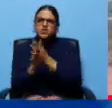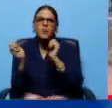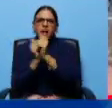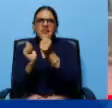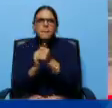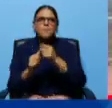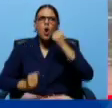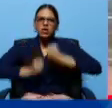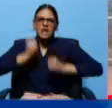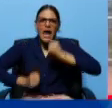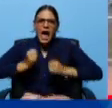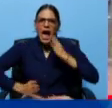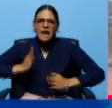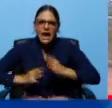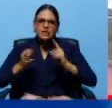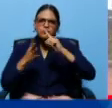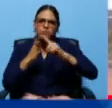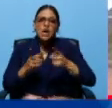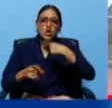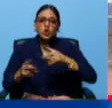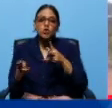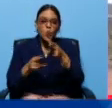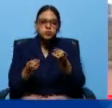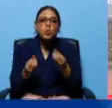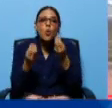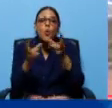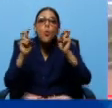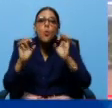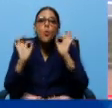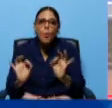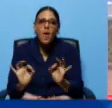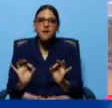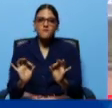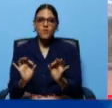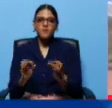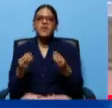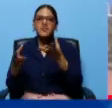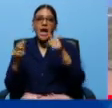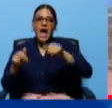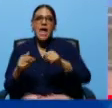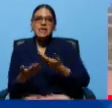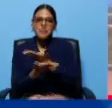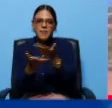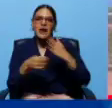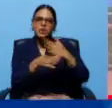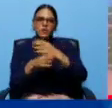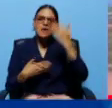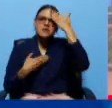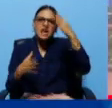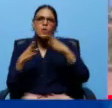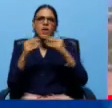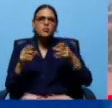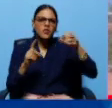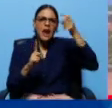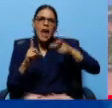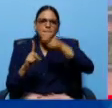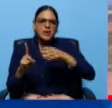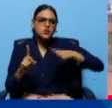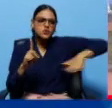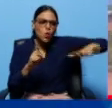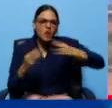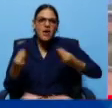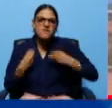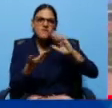atletismo de paquete. Presidente. El barrio aquí. Campo Rico, mi saludo a todos los habitantes, a